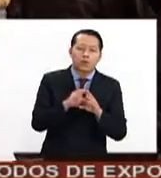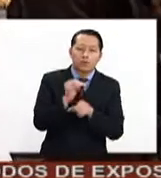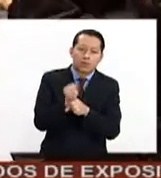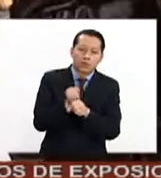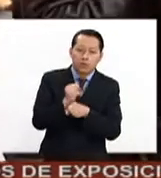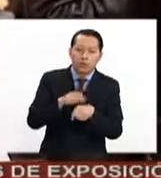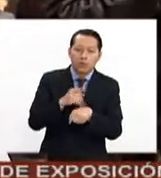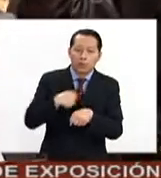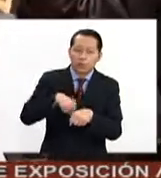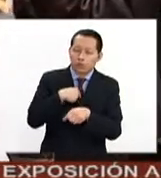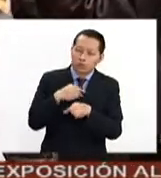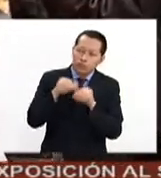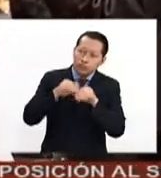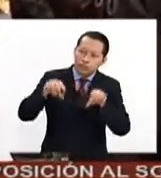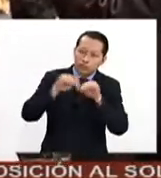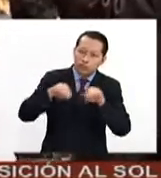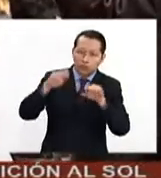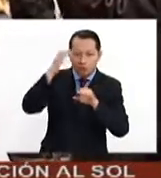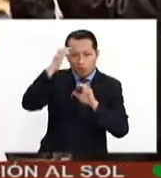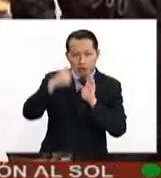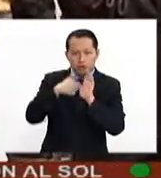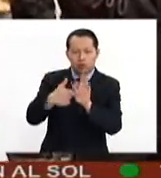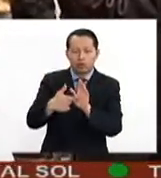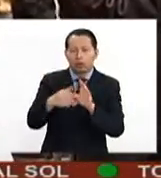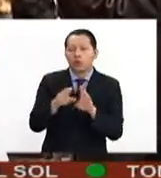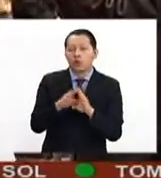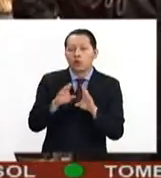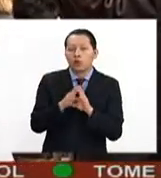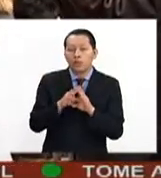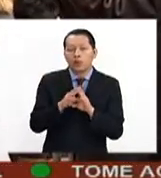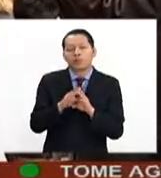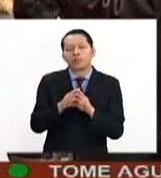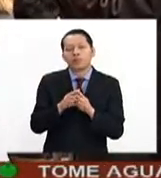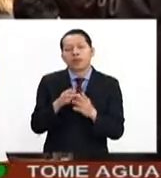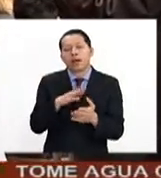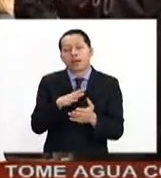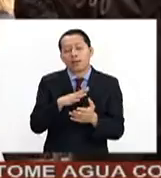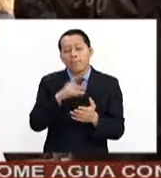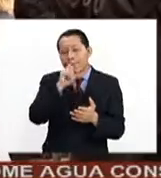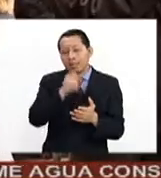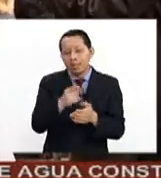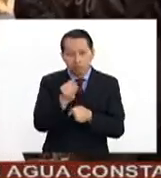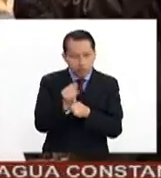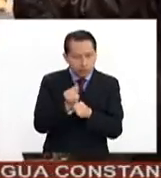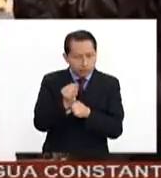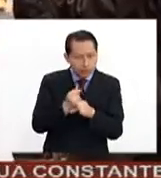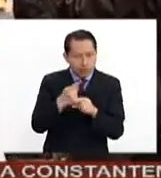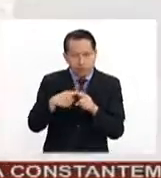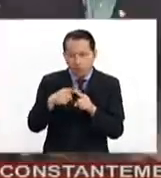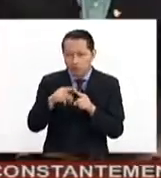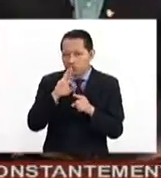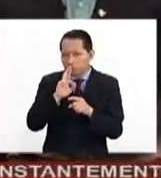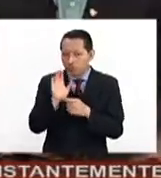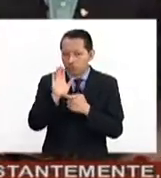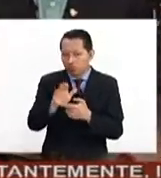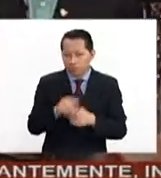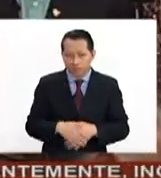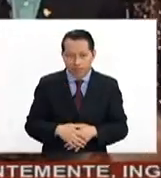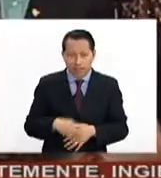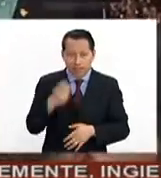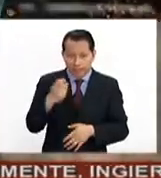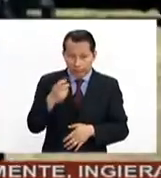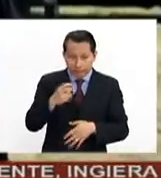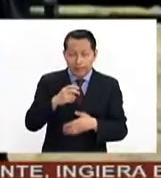el medio de que le estamos dando a conocer al público sus investigaciones, sus resultados. En el marco de